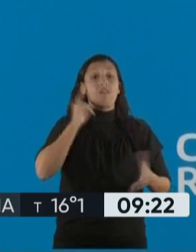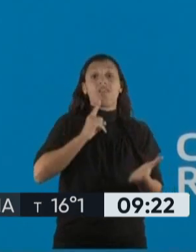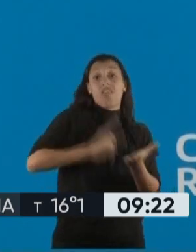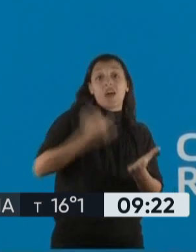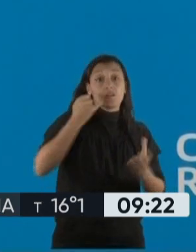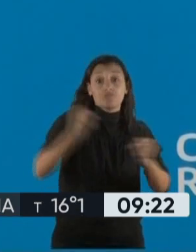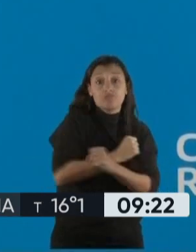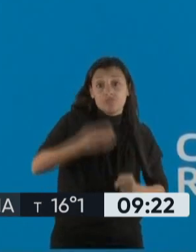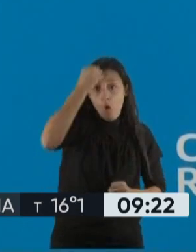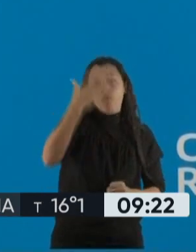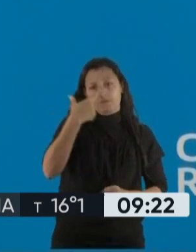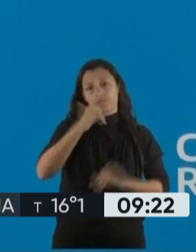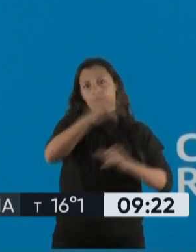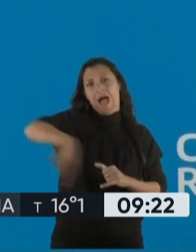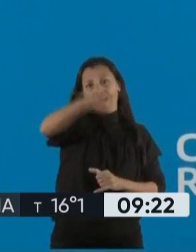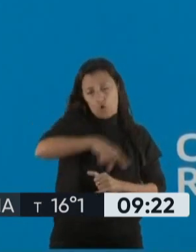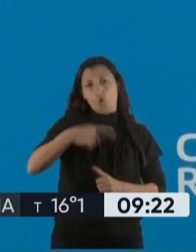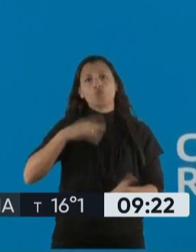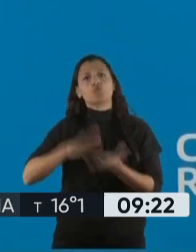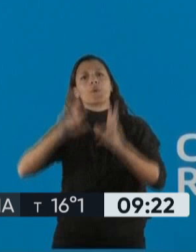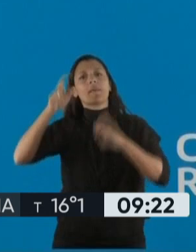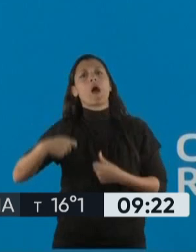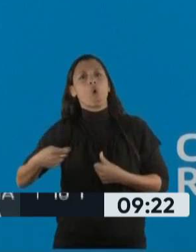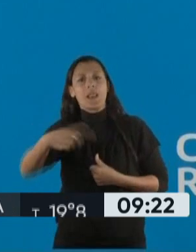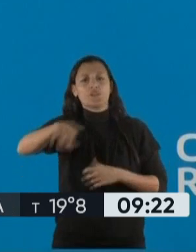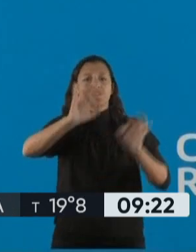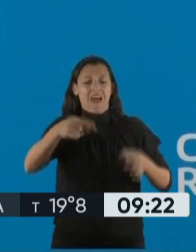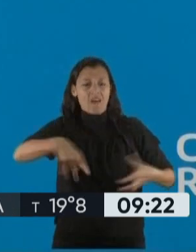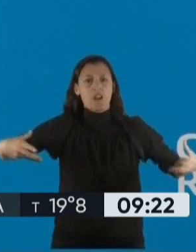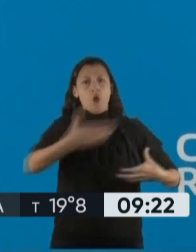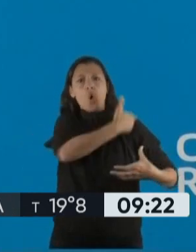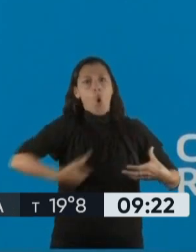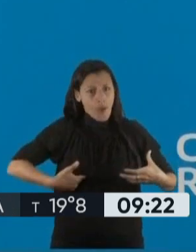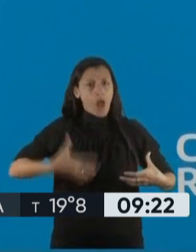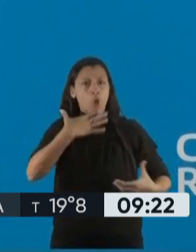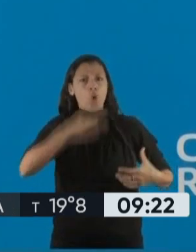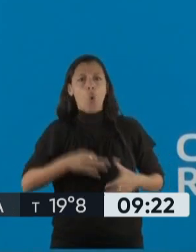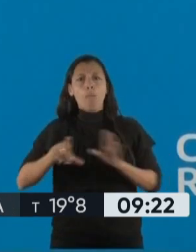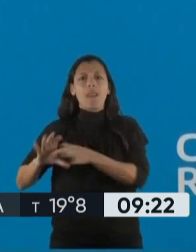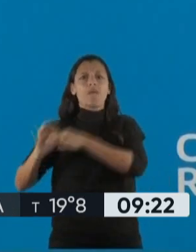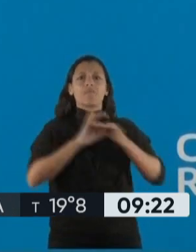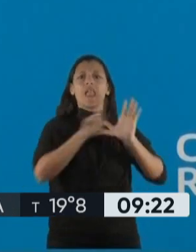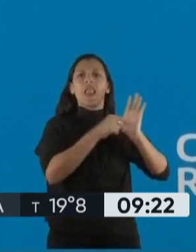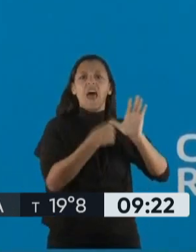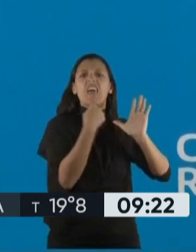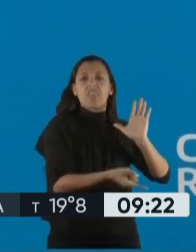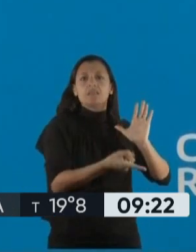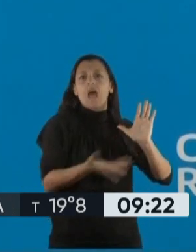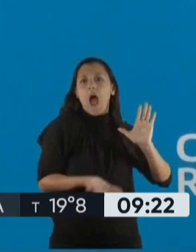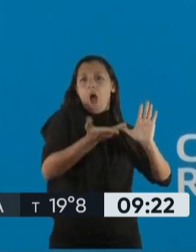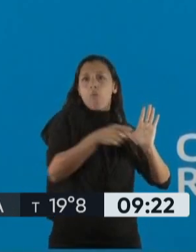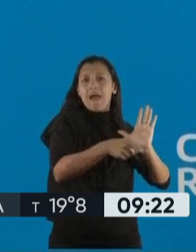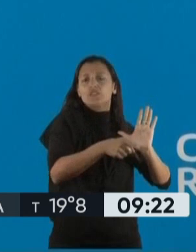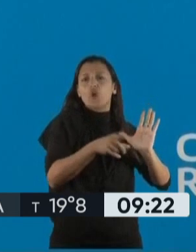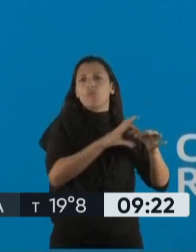ustedes también. Con respecto a la jubilación, ustedes saben que este gobierno está cumpliendo con la ley que hace que se aumente